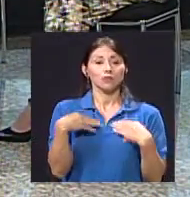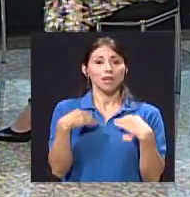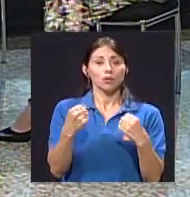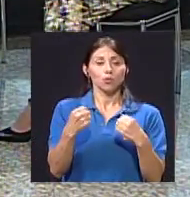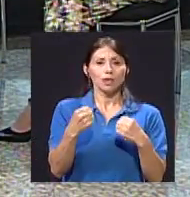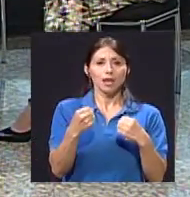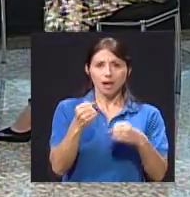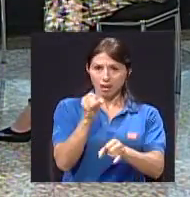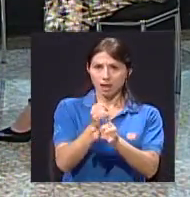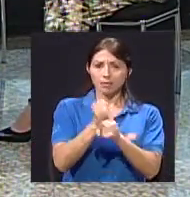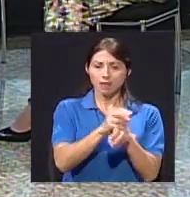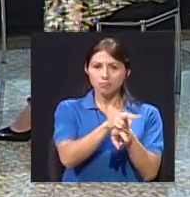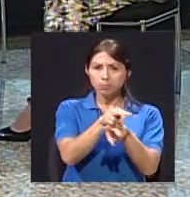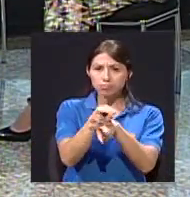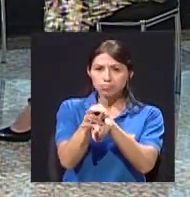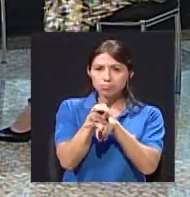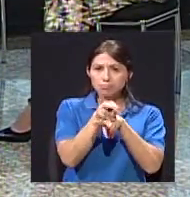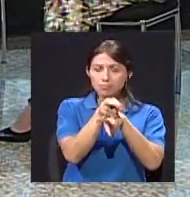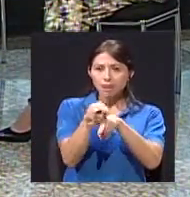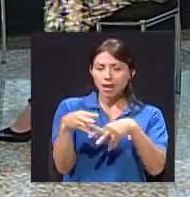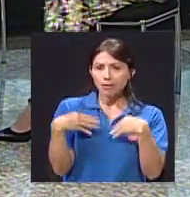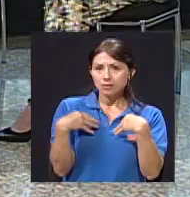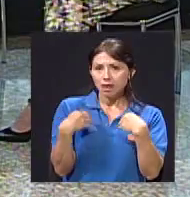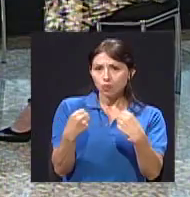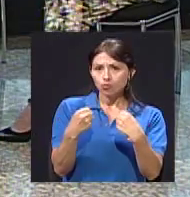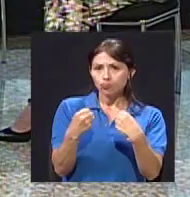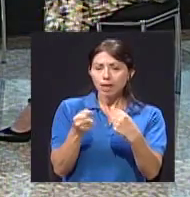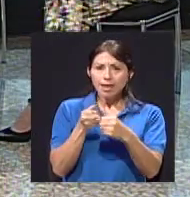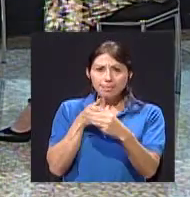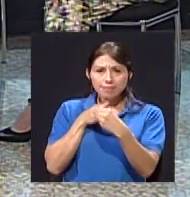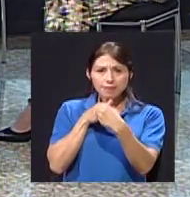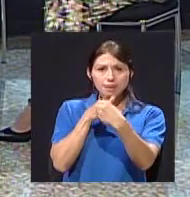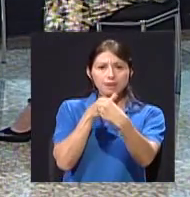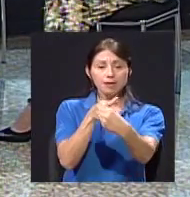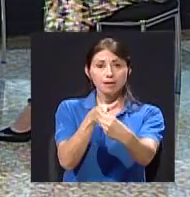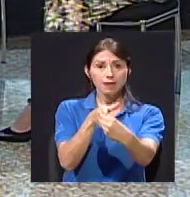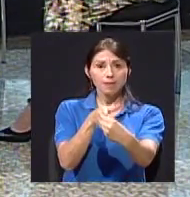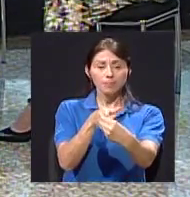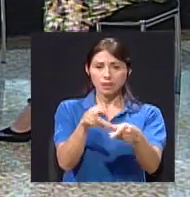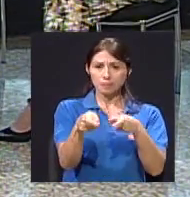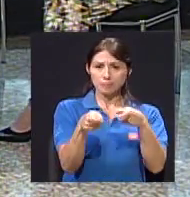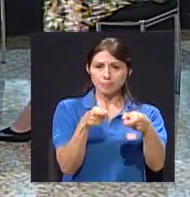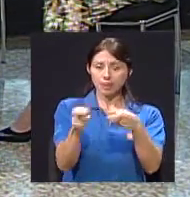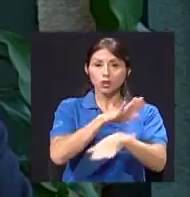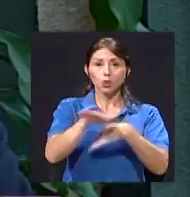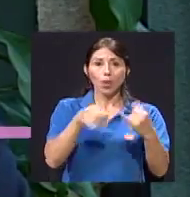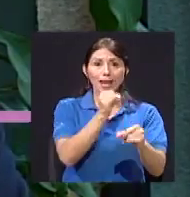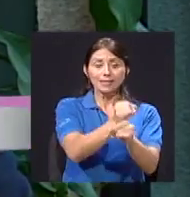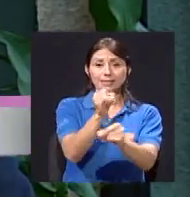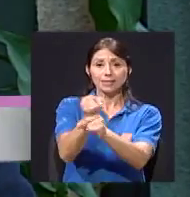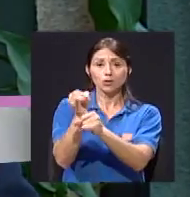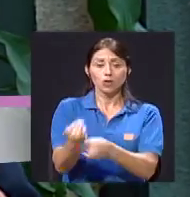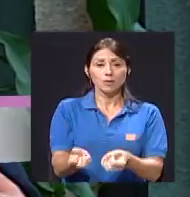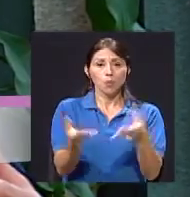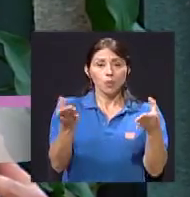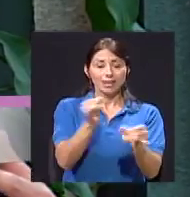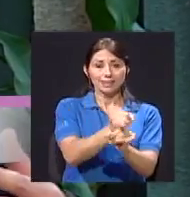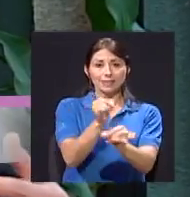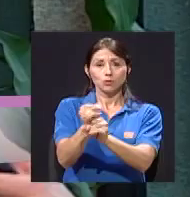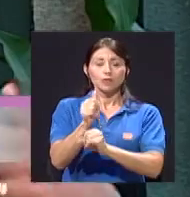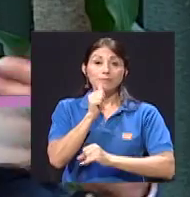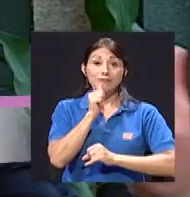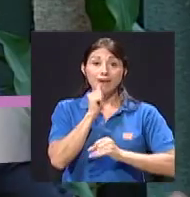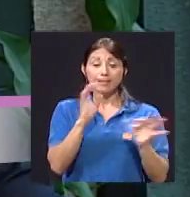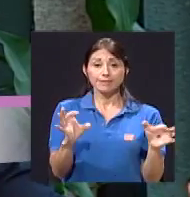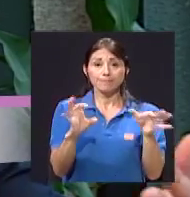o sea, que dirige y conduce a todas las instituciones públicas y privadas que tienen que ver con el tema de la salud, pues es precisamente el que dicta